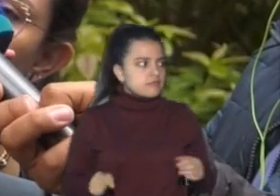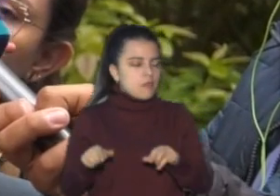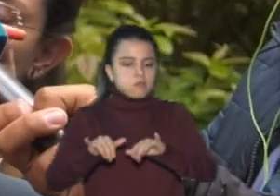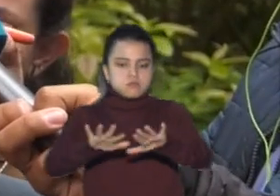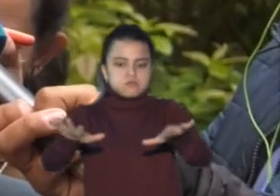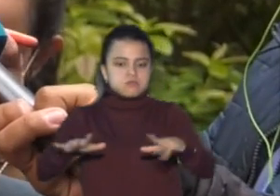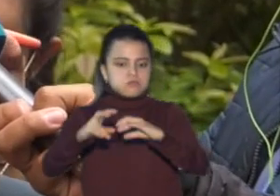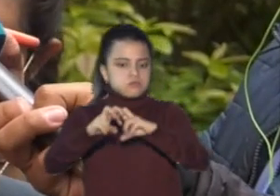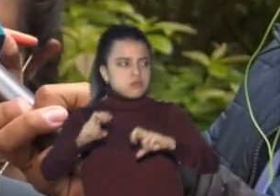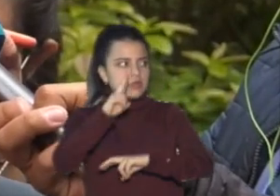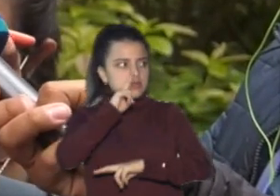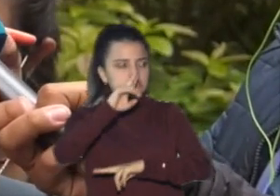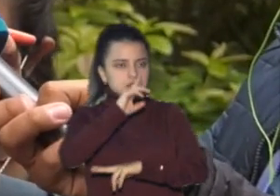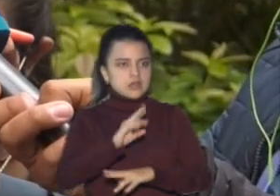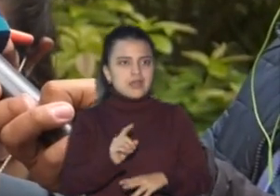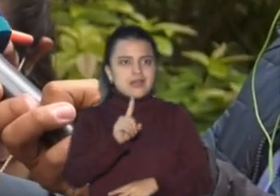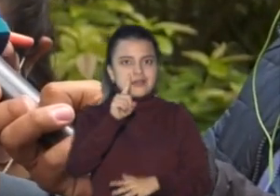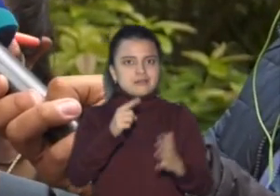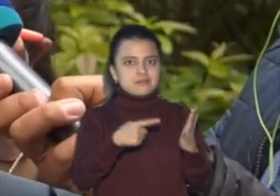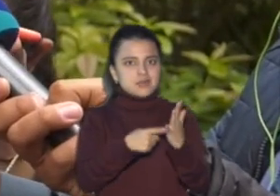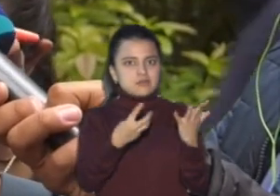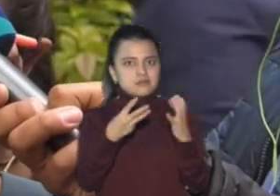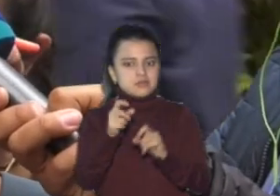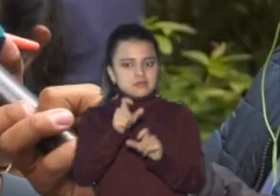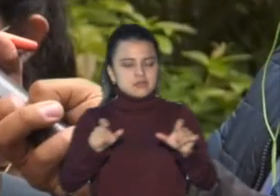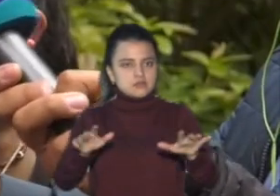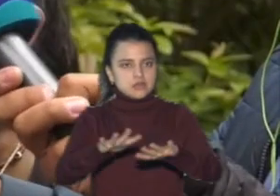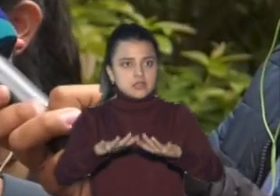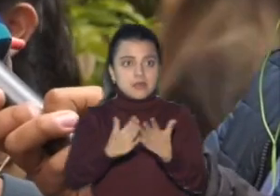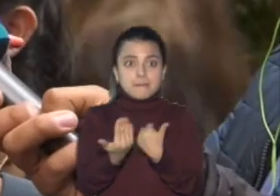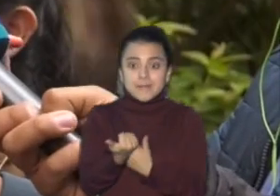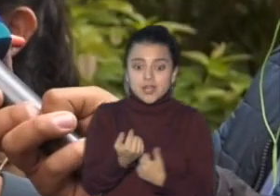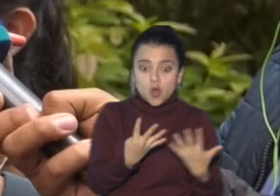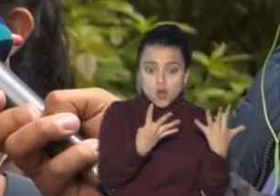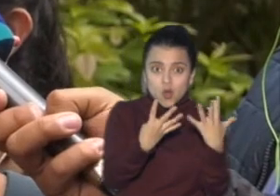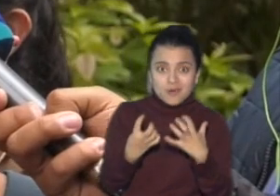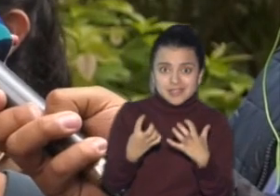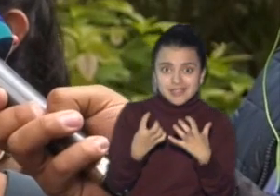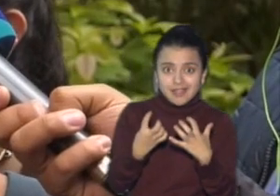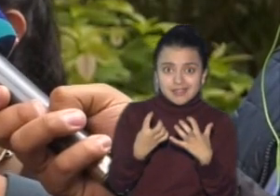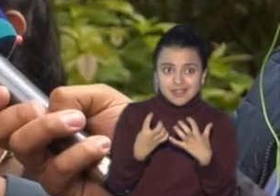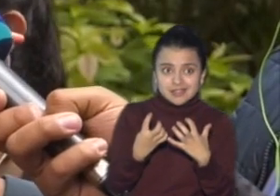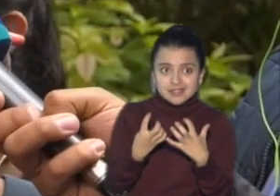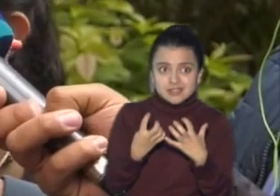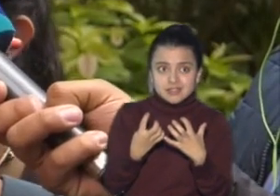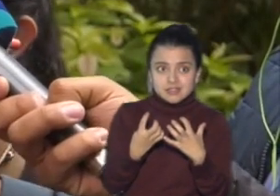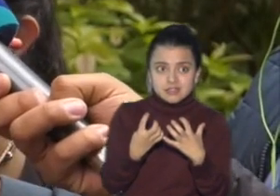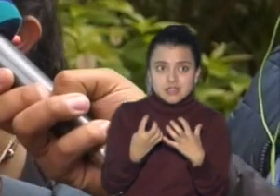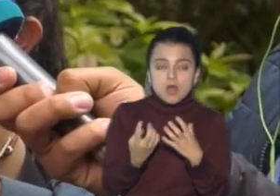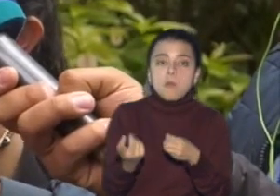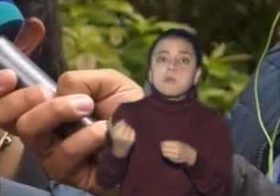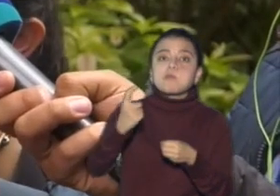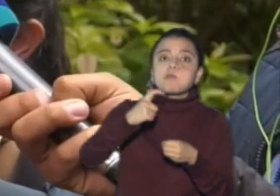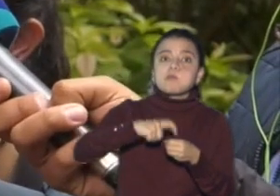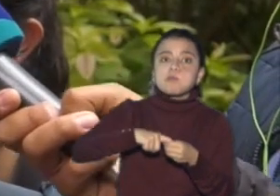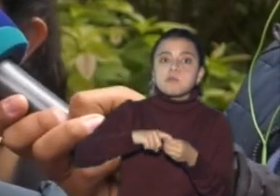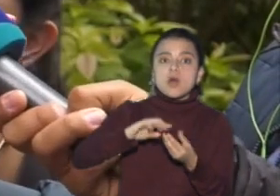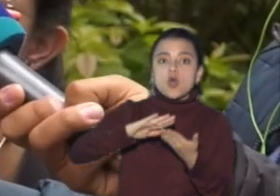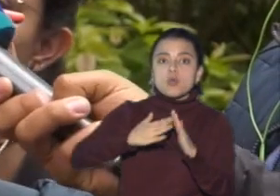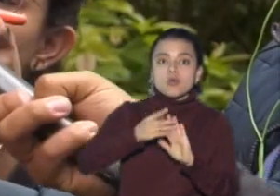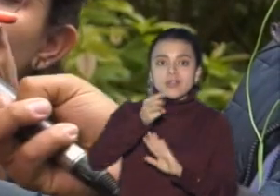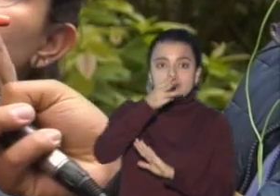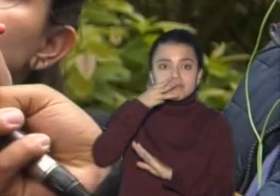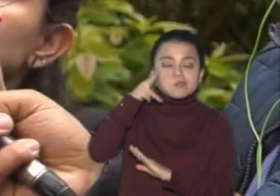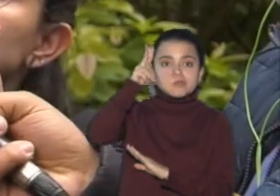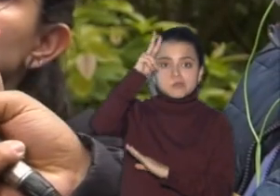No obstante, sabemos con información de terreno que solamente 900 de ellas pertenecen a comunidades indígenas y